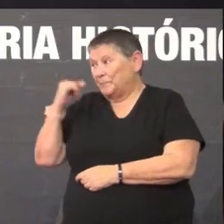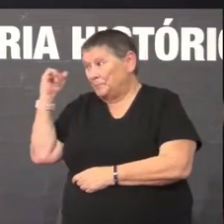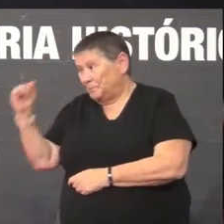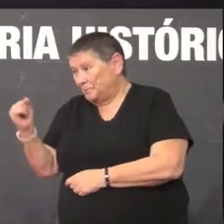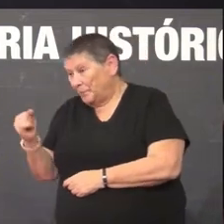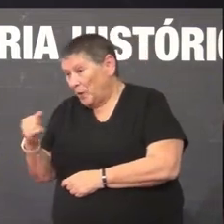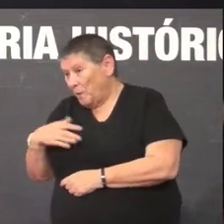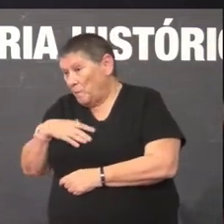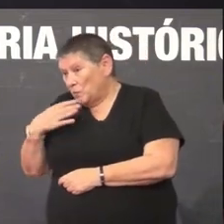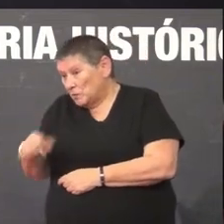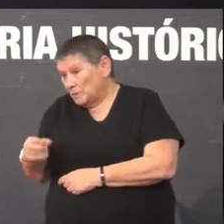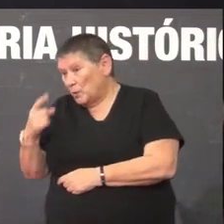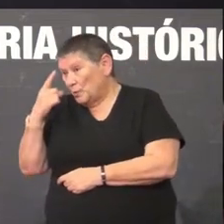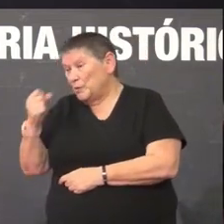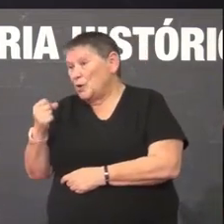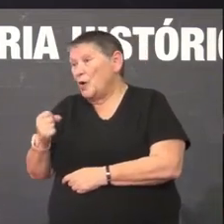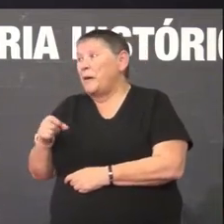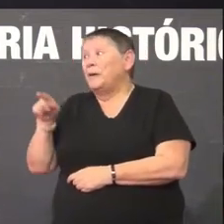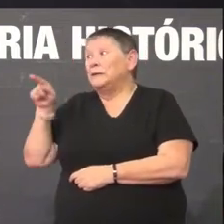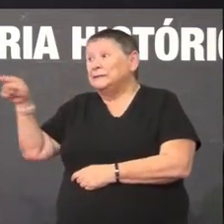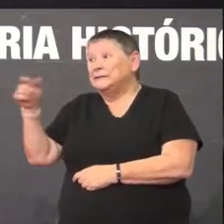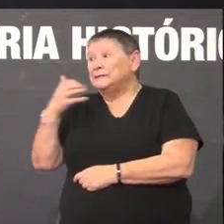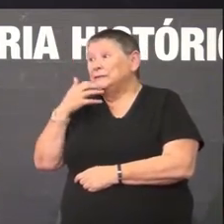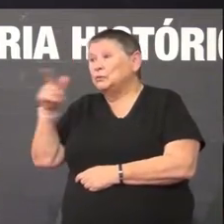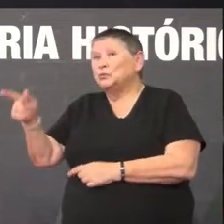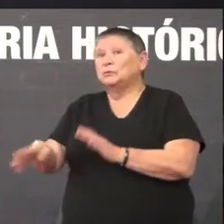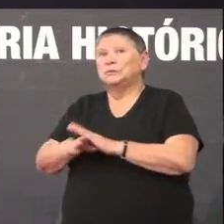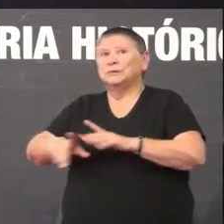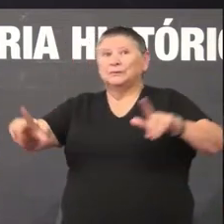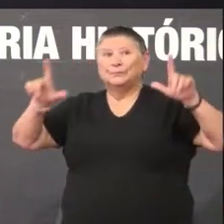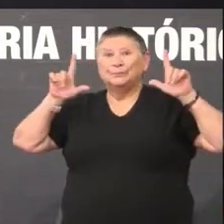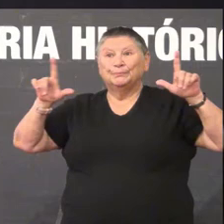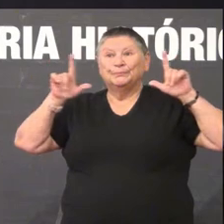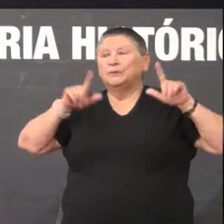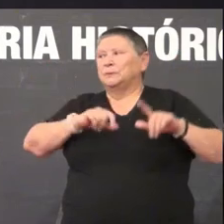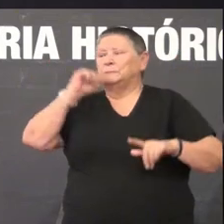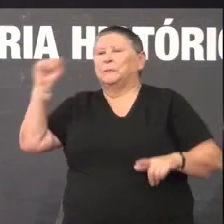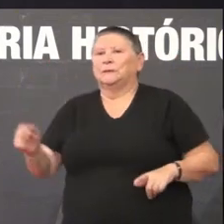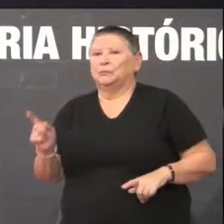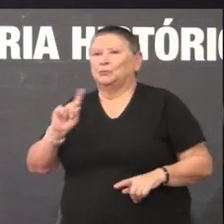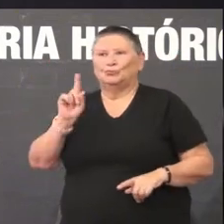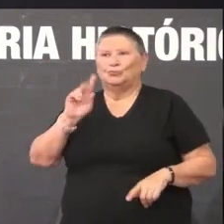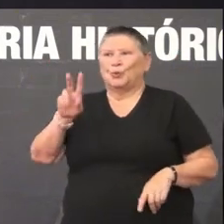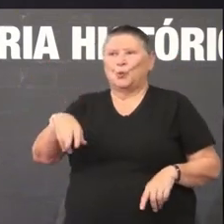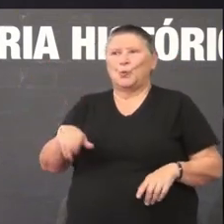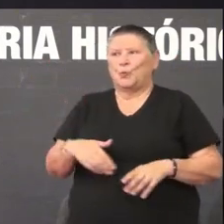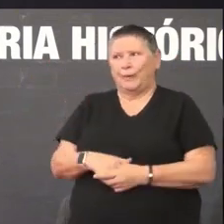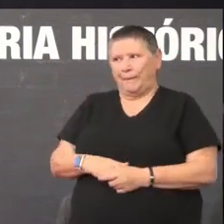una posibilidad entre un millón, mientras estés ahí, nunca te van a matar.